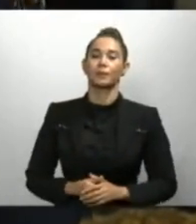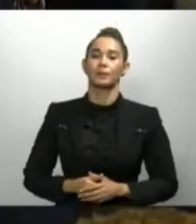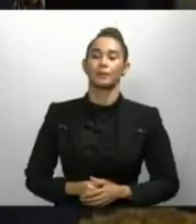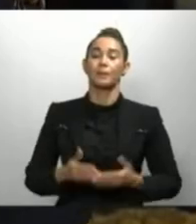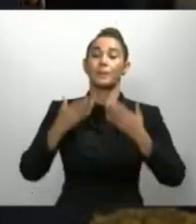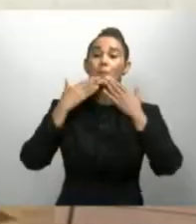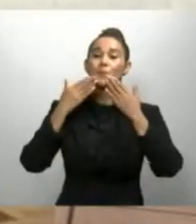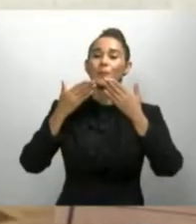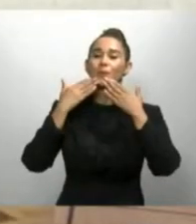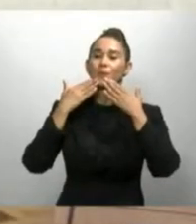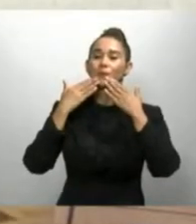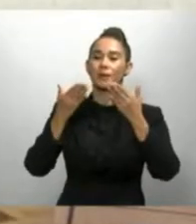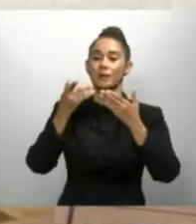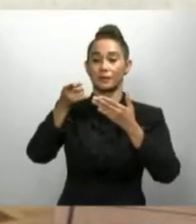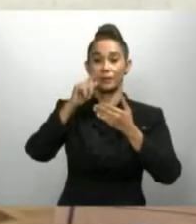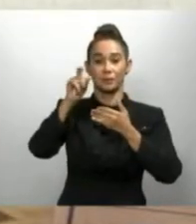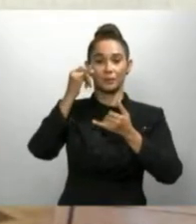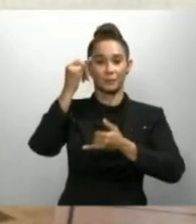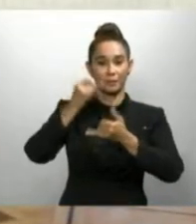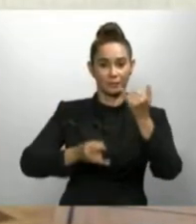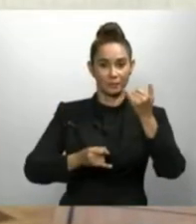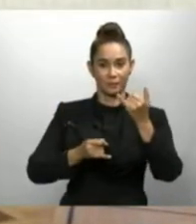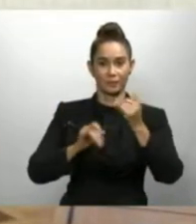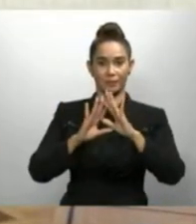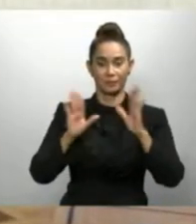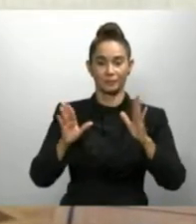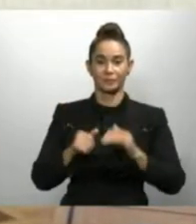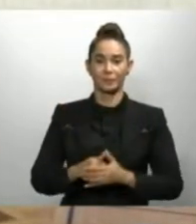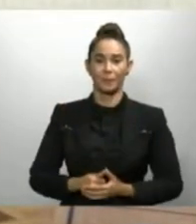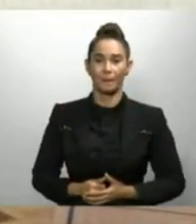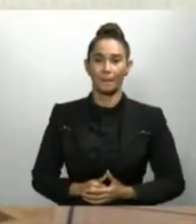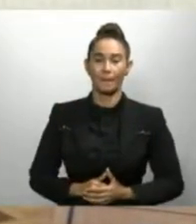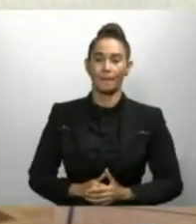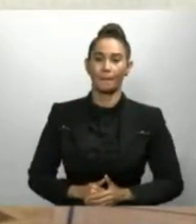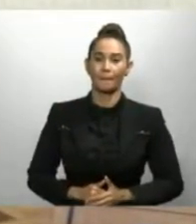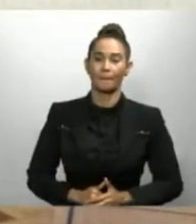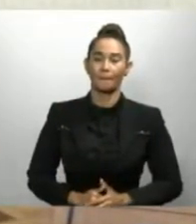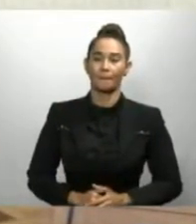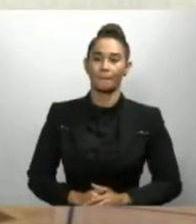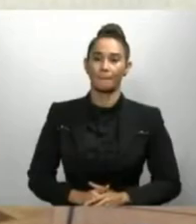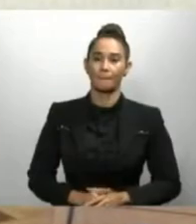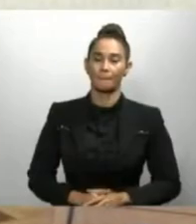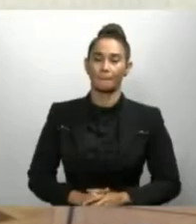Bueno, muchísimas gracias. Con esta termina la ronda de preguntas.